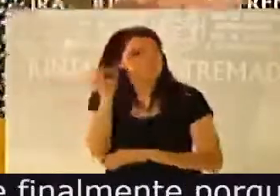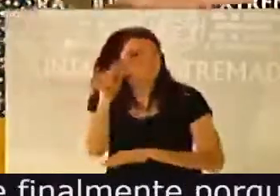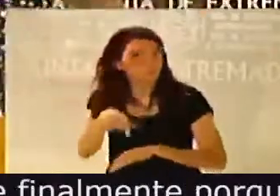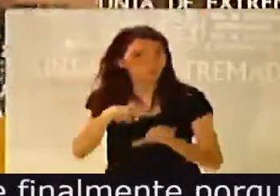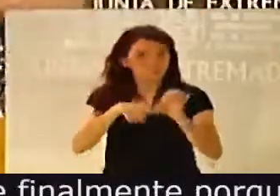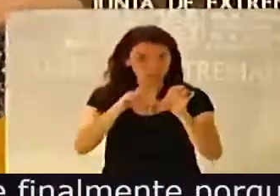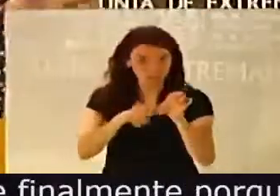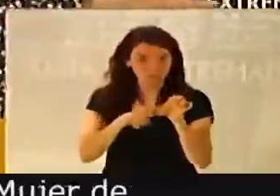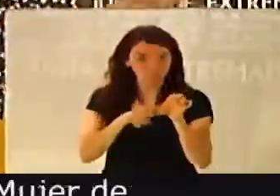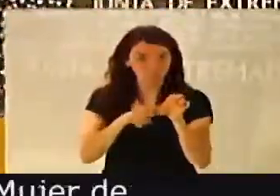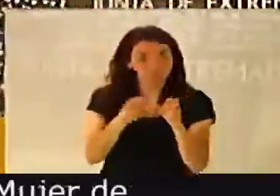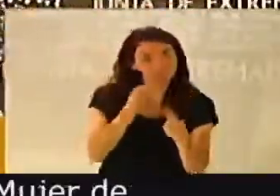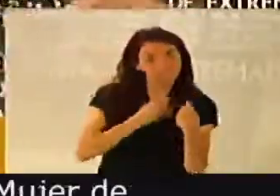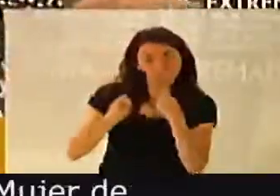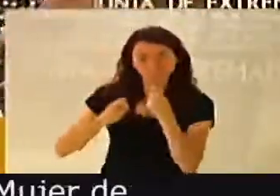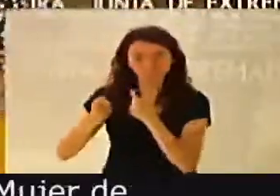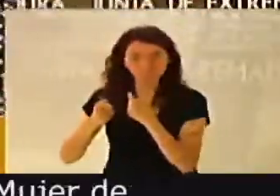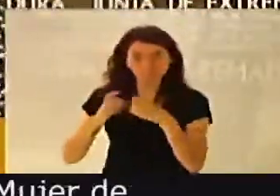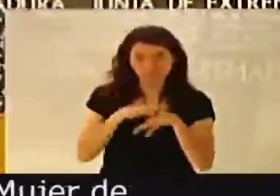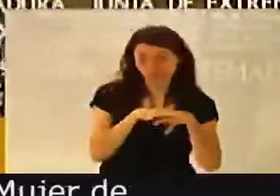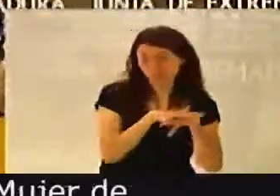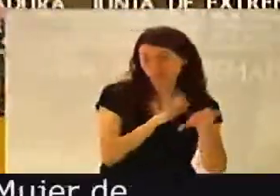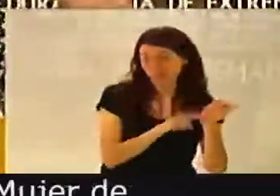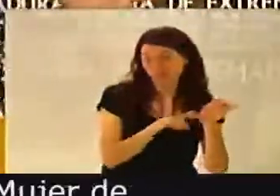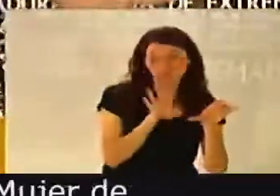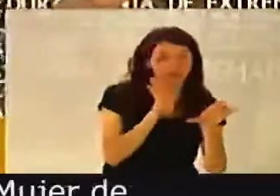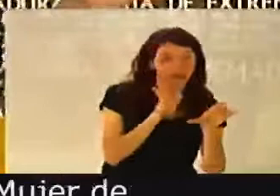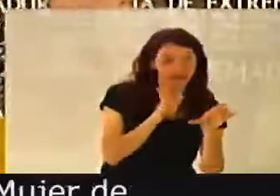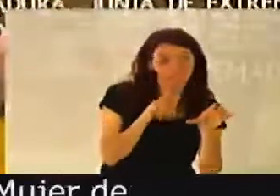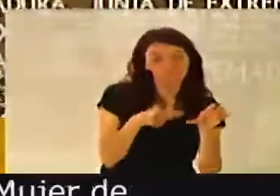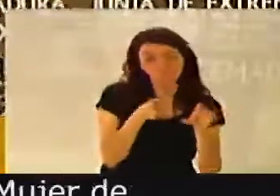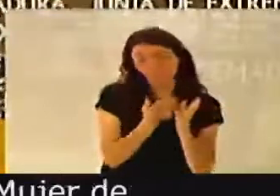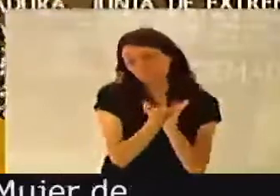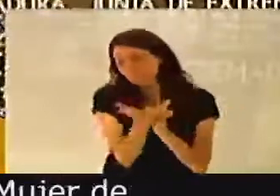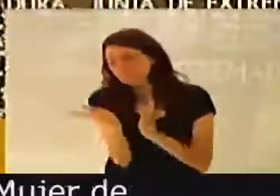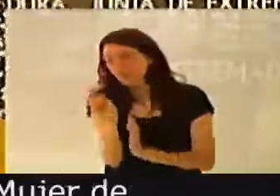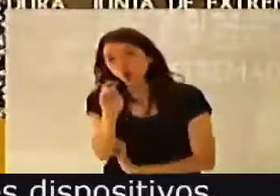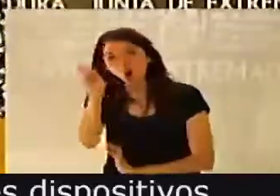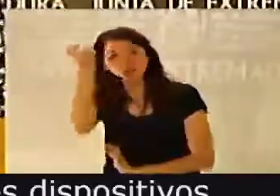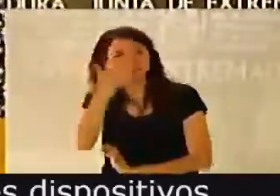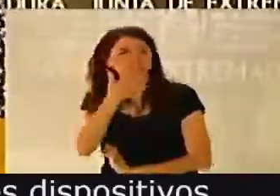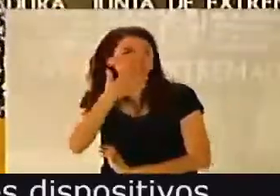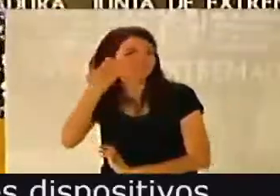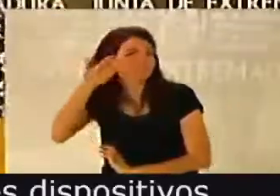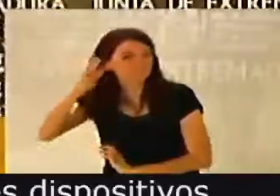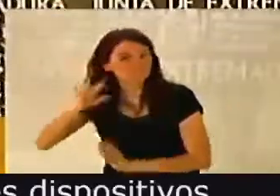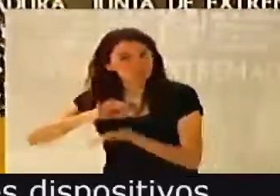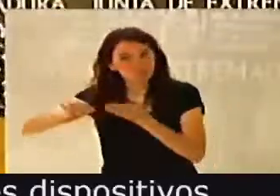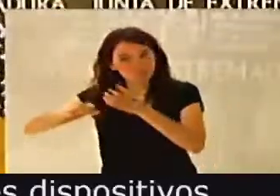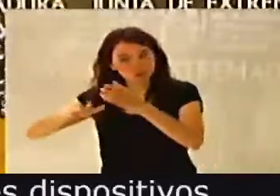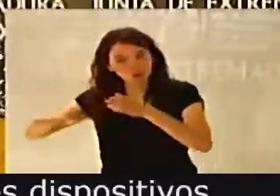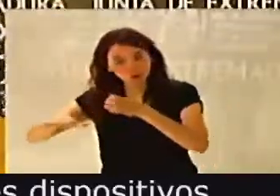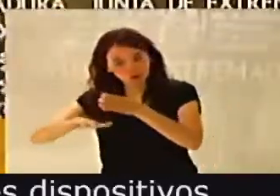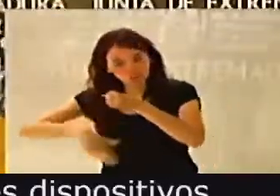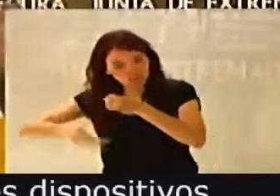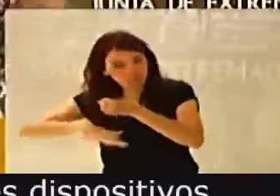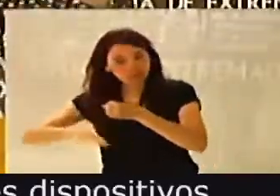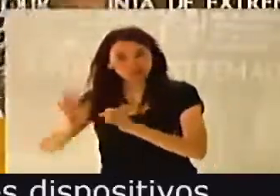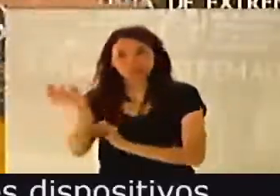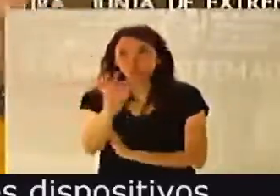dispositivos, tanto de la propia red extremeña como de otros que nos pudieran derivar, por ejemplo, un servicio social de base o un programa de